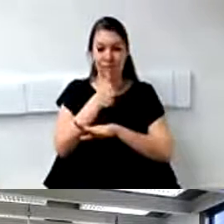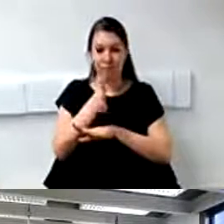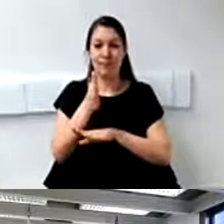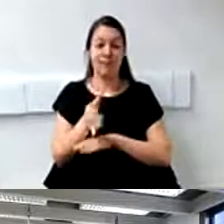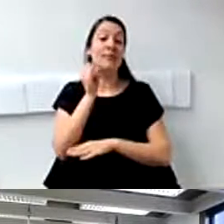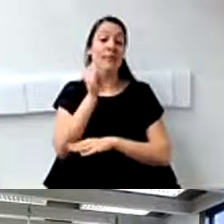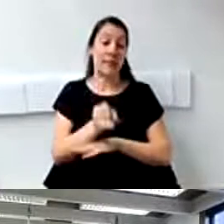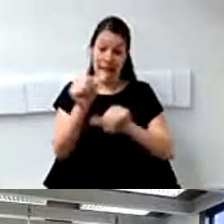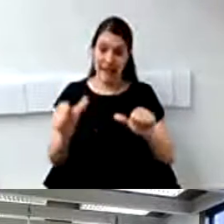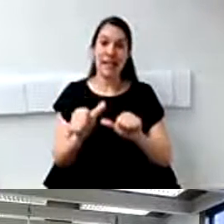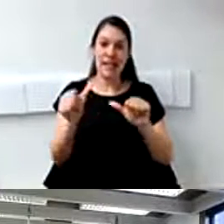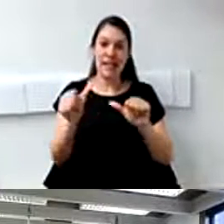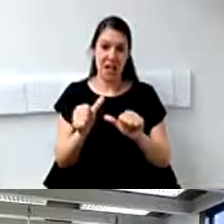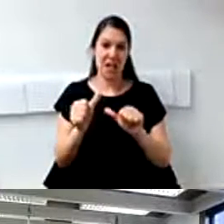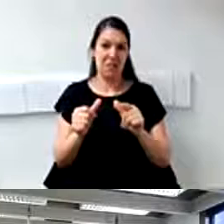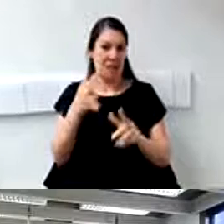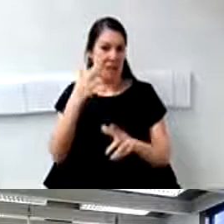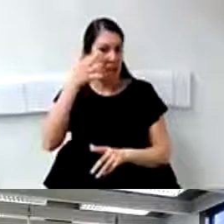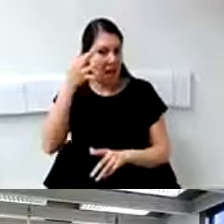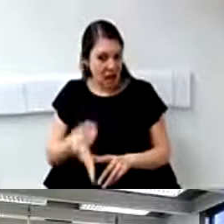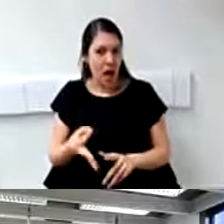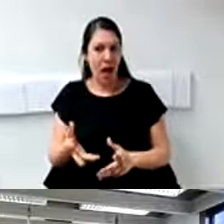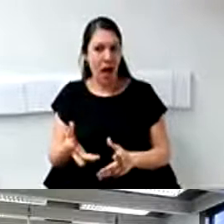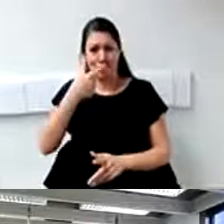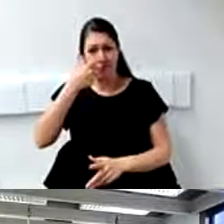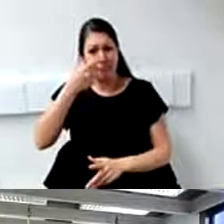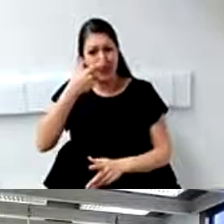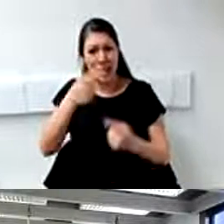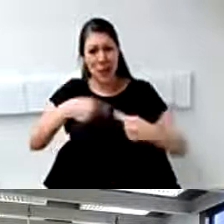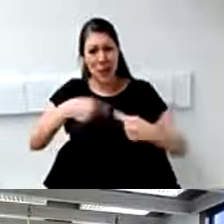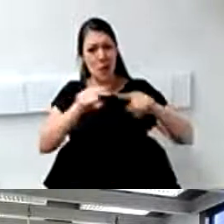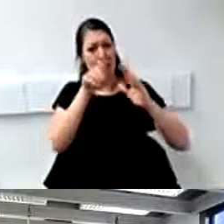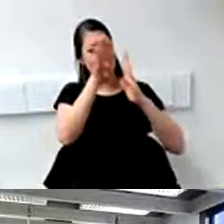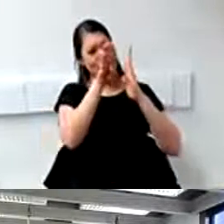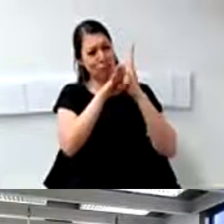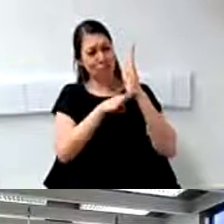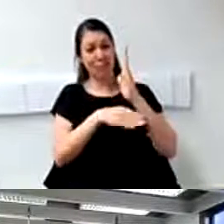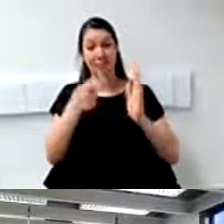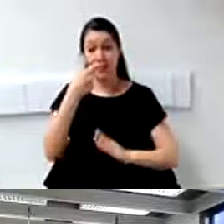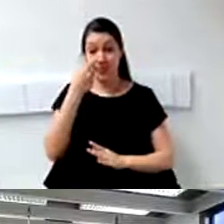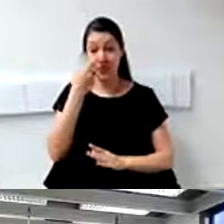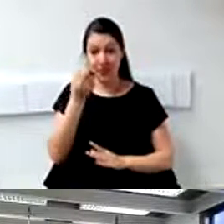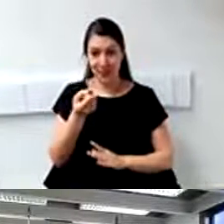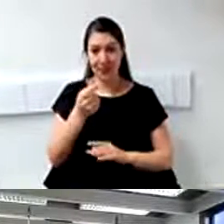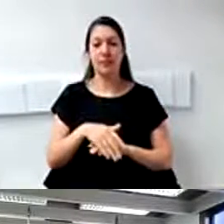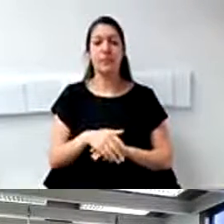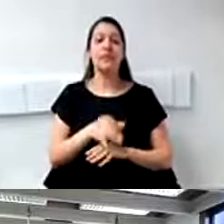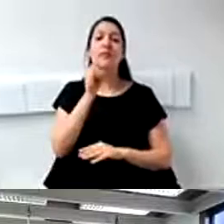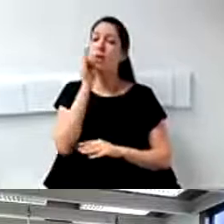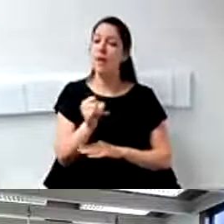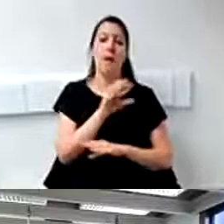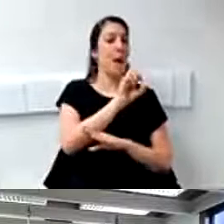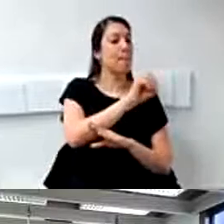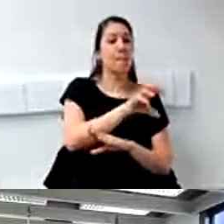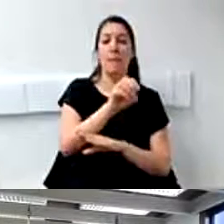la realizaron y tiene una riqueza muy grande todo lo que ustedes han enviado. ¿Sí? Les vamos a mandar